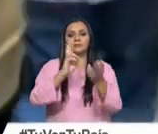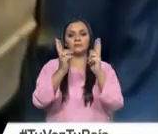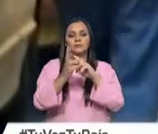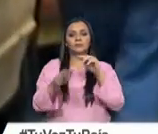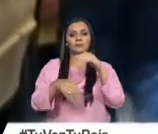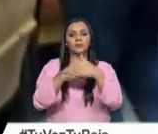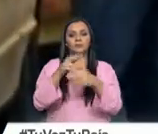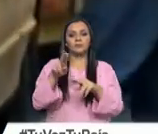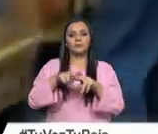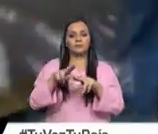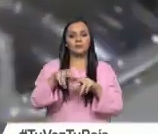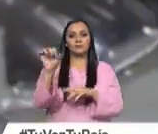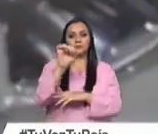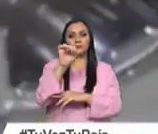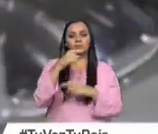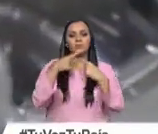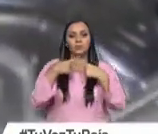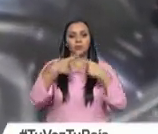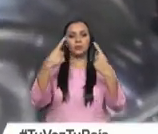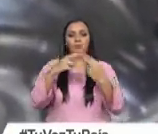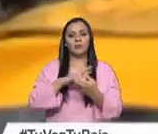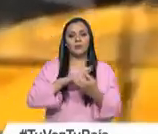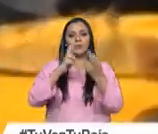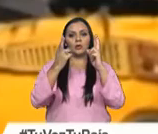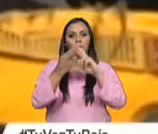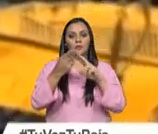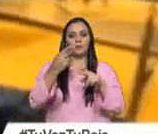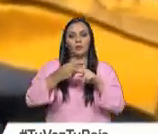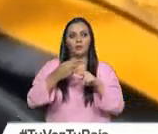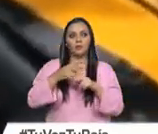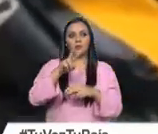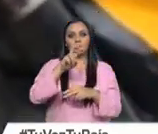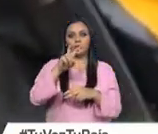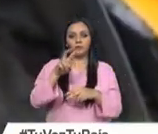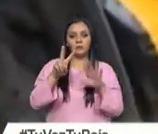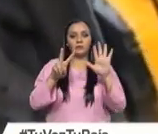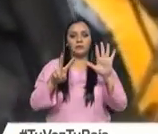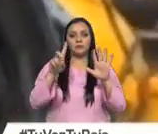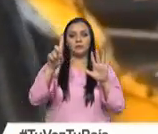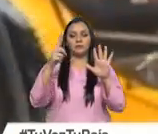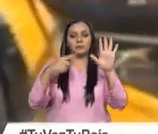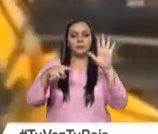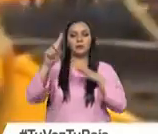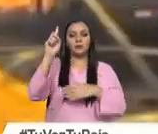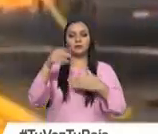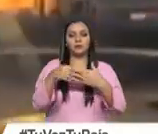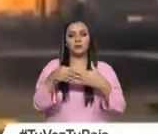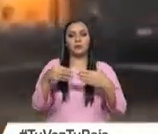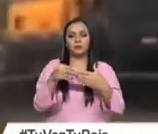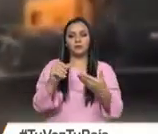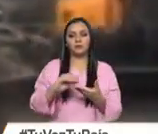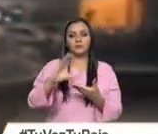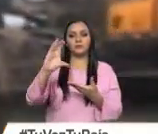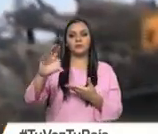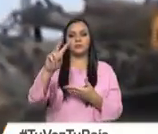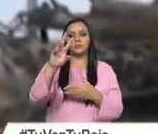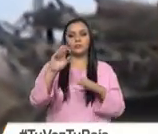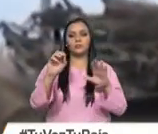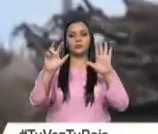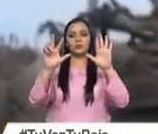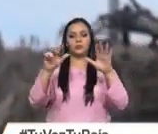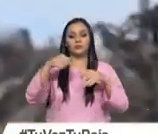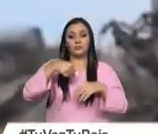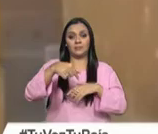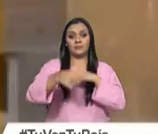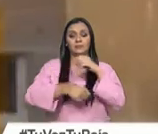de transporte público mediante el Plan Renova, con 256 millones de dólares entregados desde el 2008. En este año,